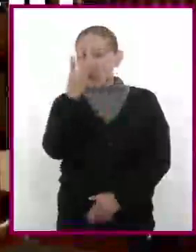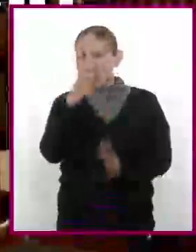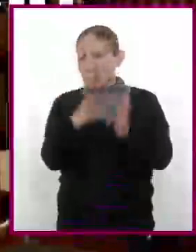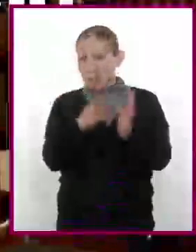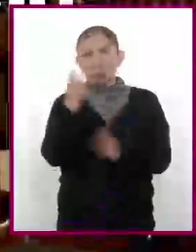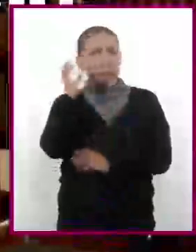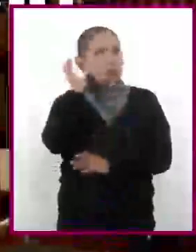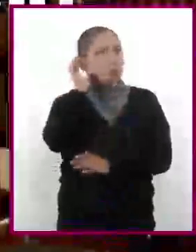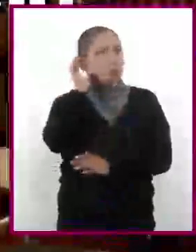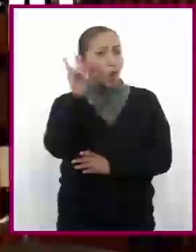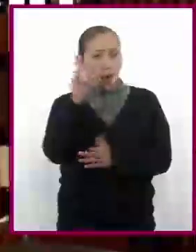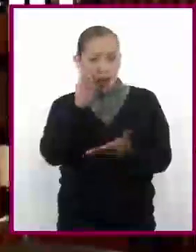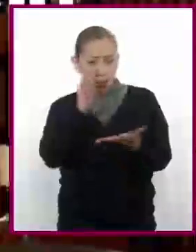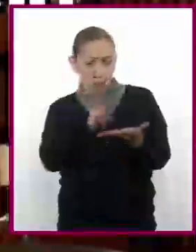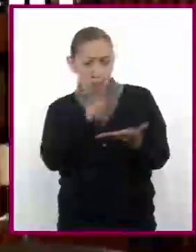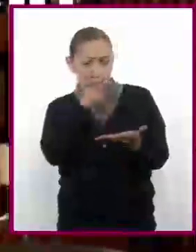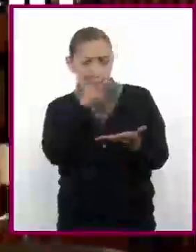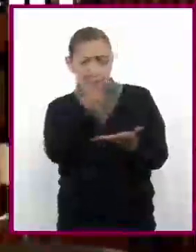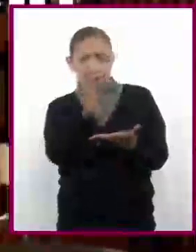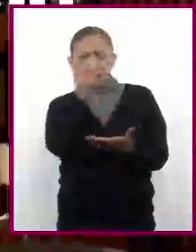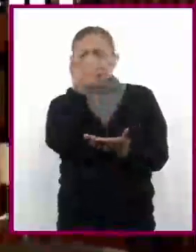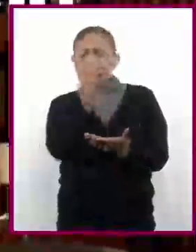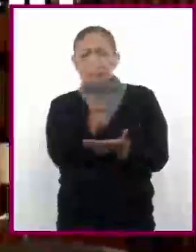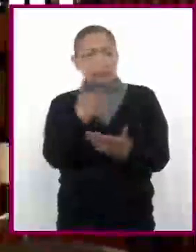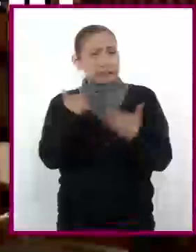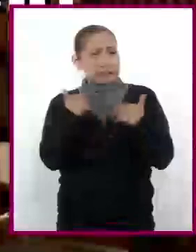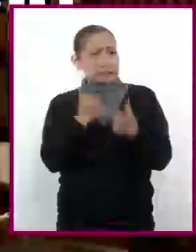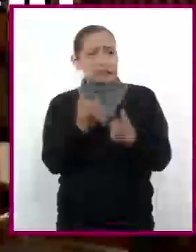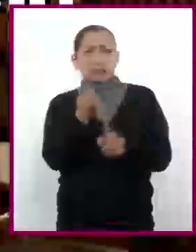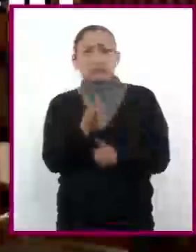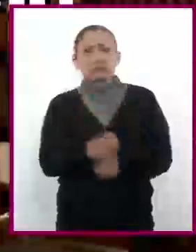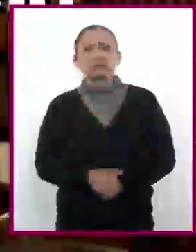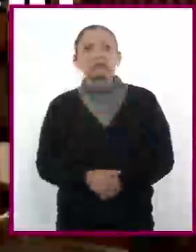han escuchado o leído palabras cuyo significado